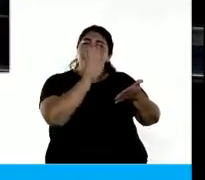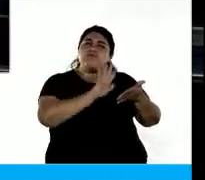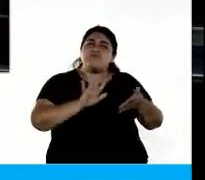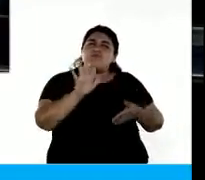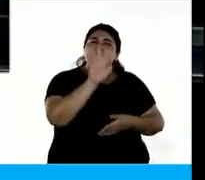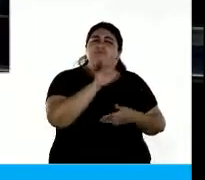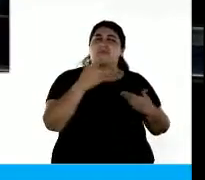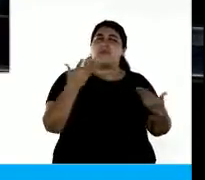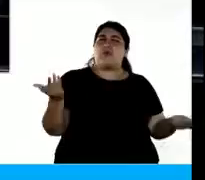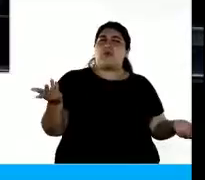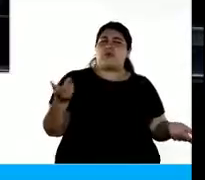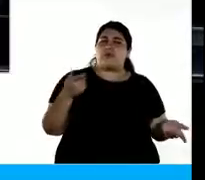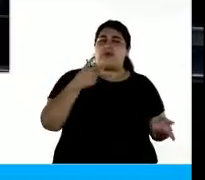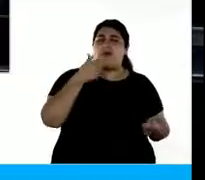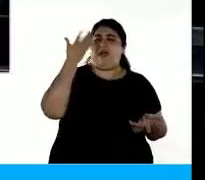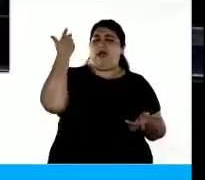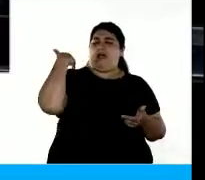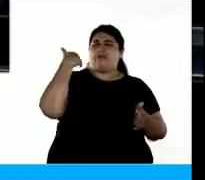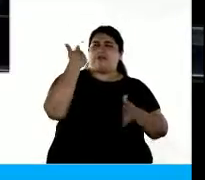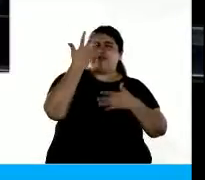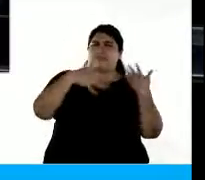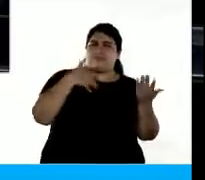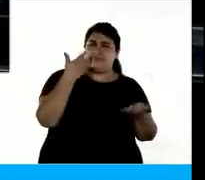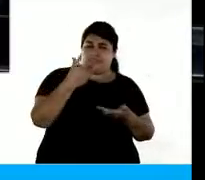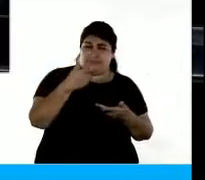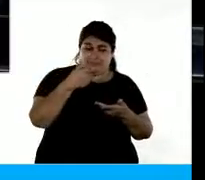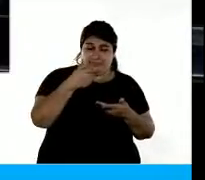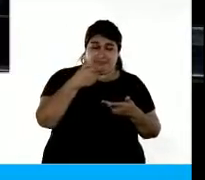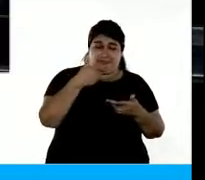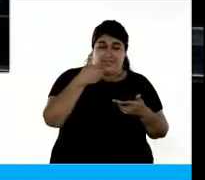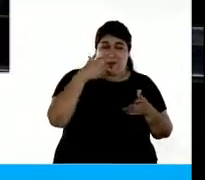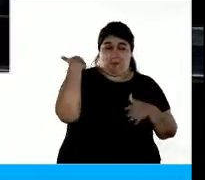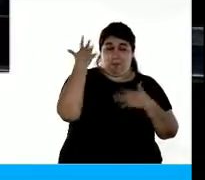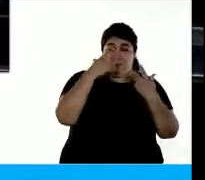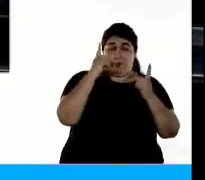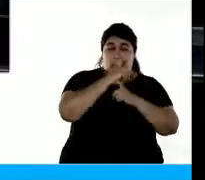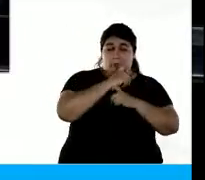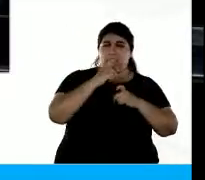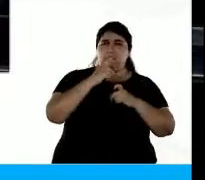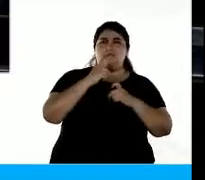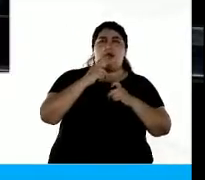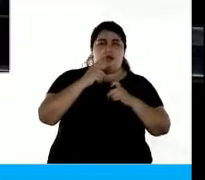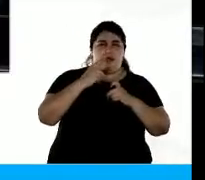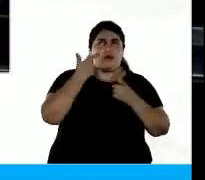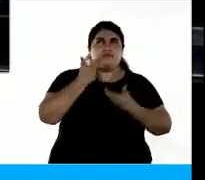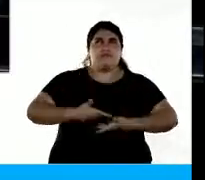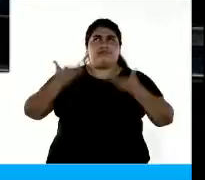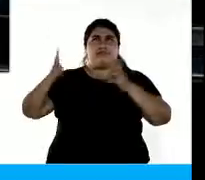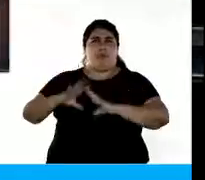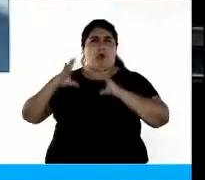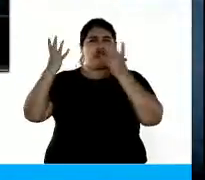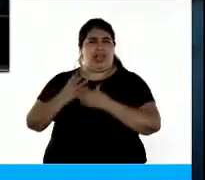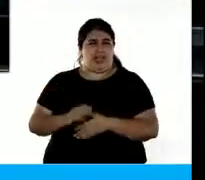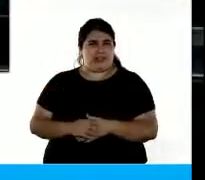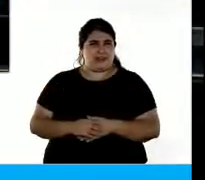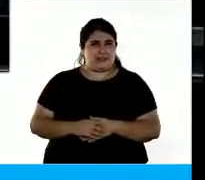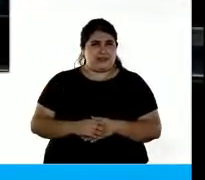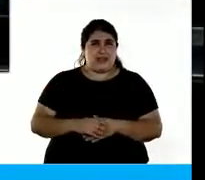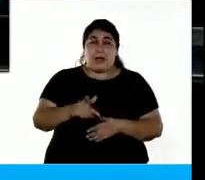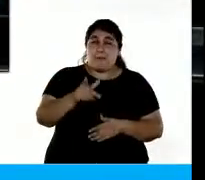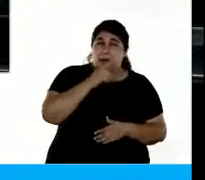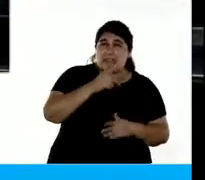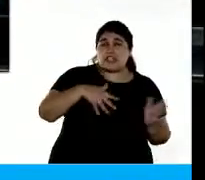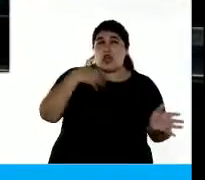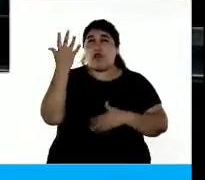un escándalo que tuvo escala mundial y la verdad que veo cómo se confunden peras con melones